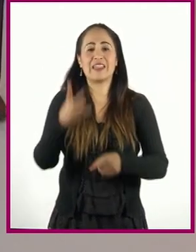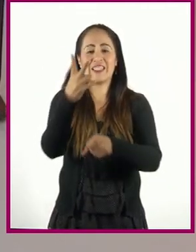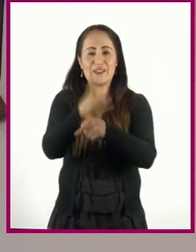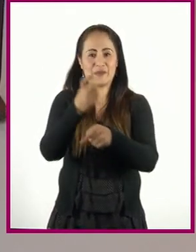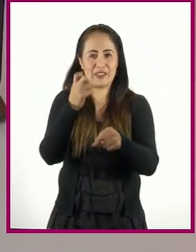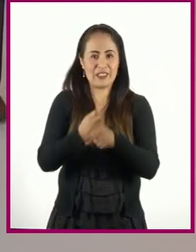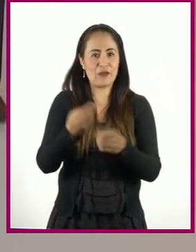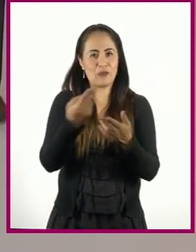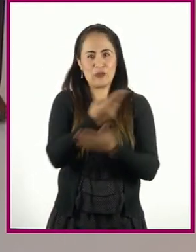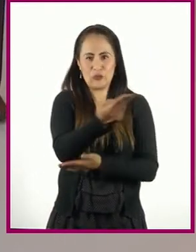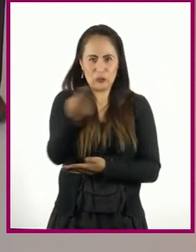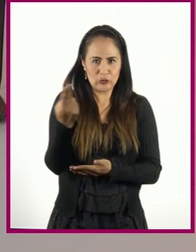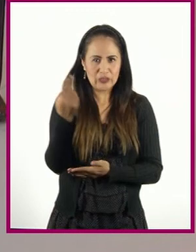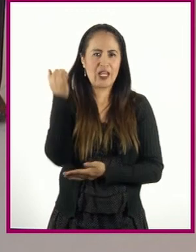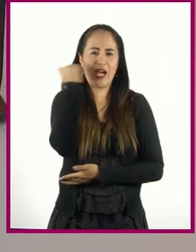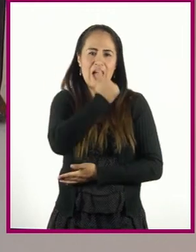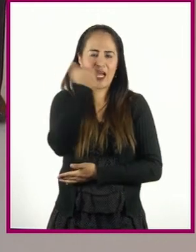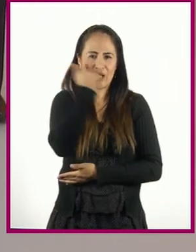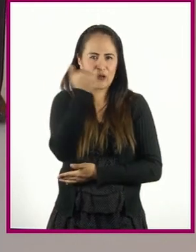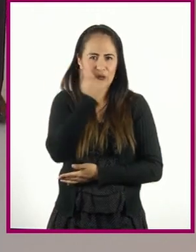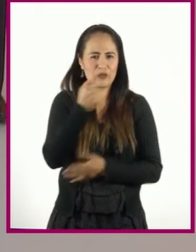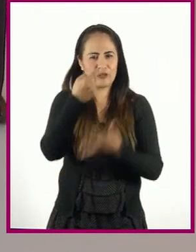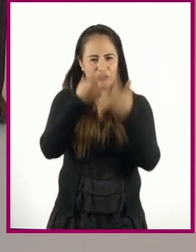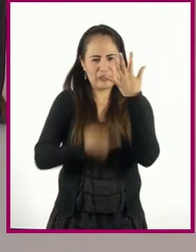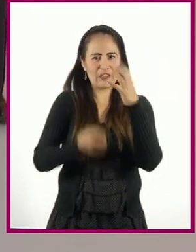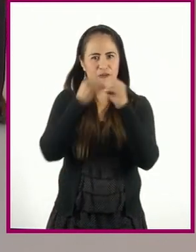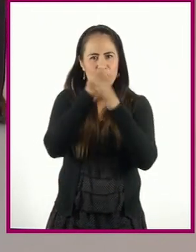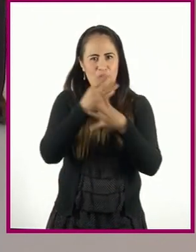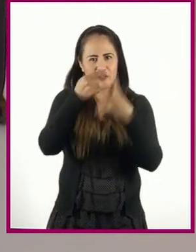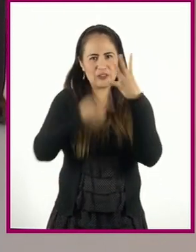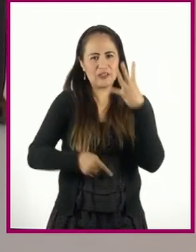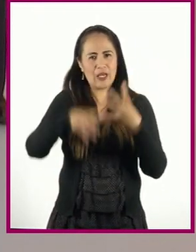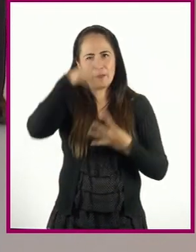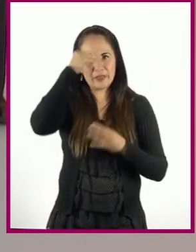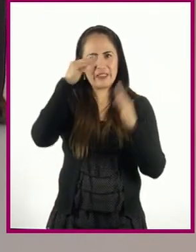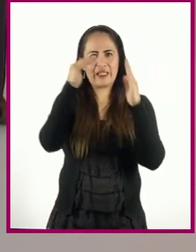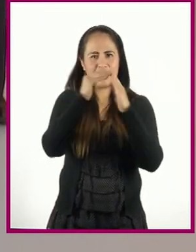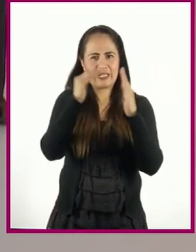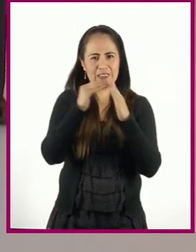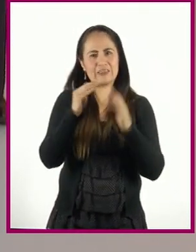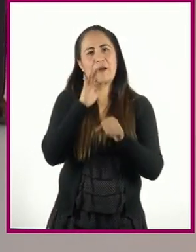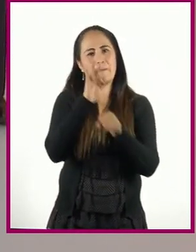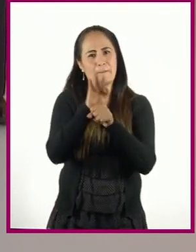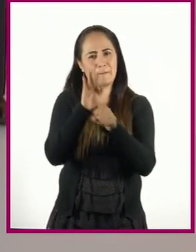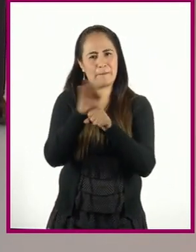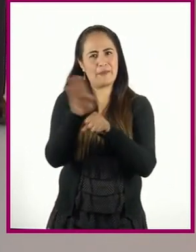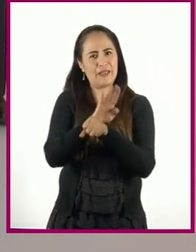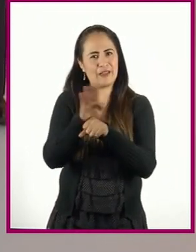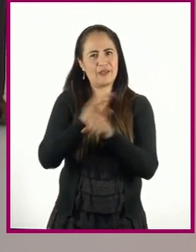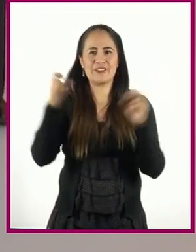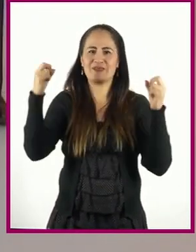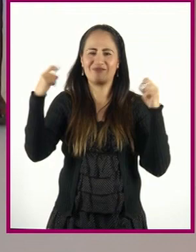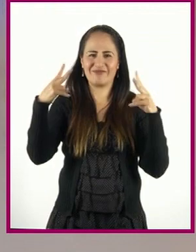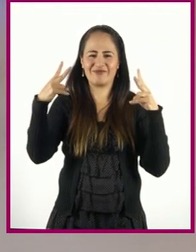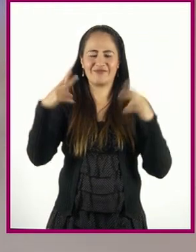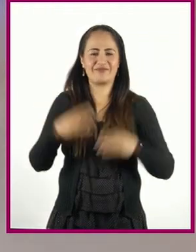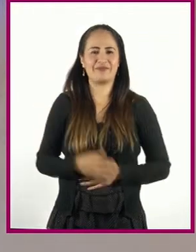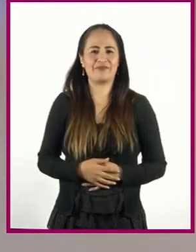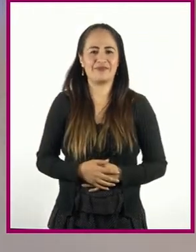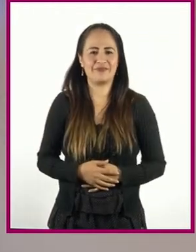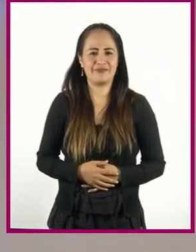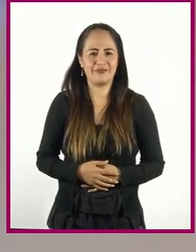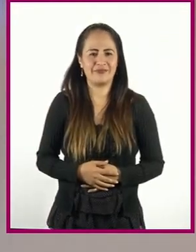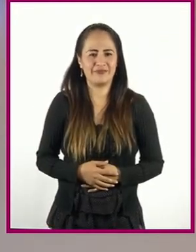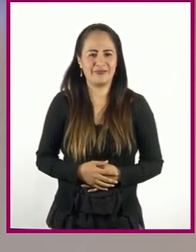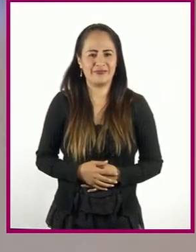todas y todos los estudiantes a seguir los contenidos que Aprende en Casa tiene para ustedes. ¡Hasta pronto!